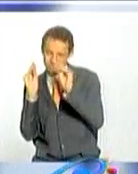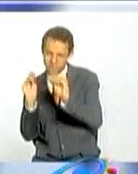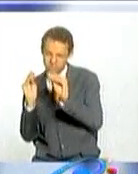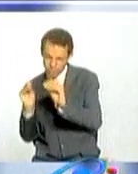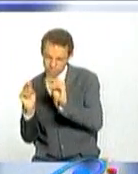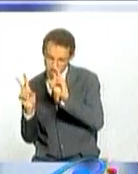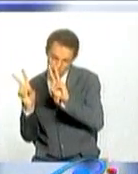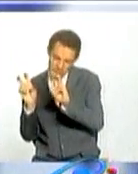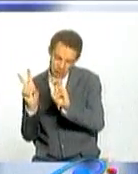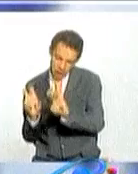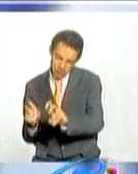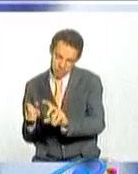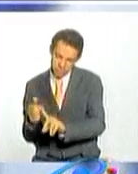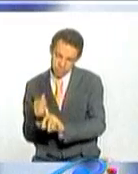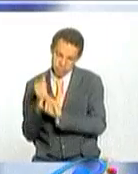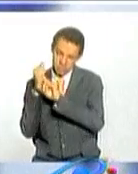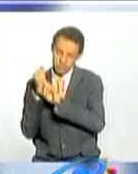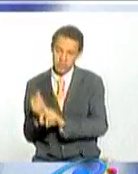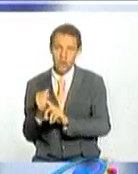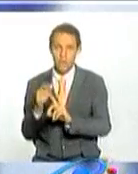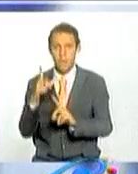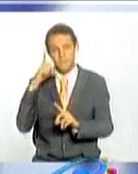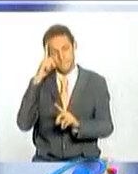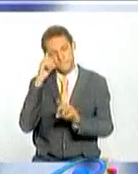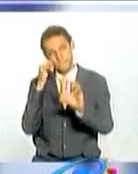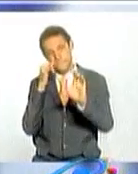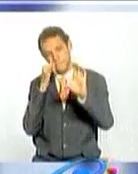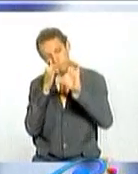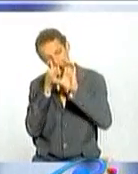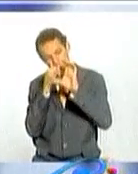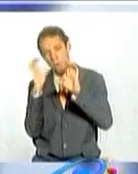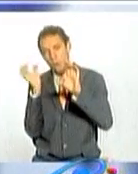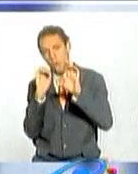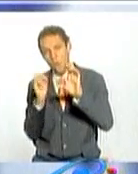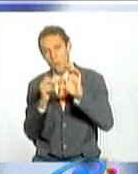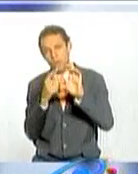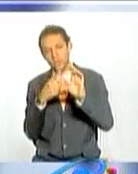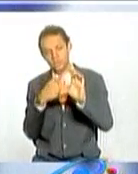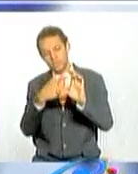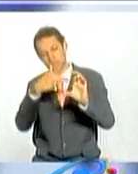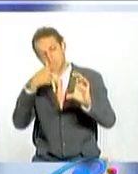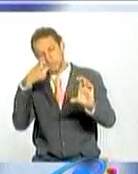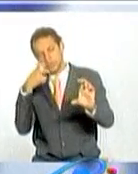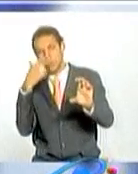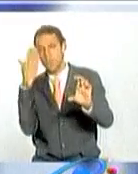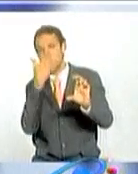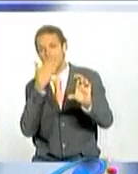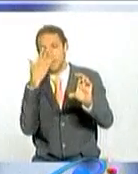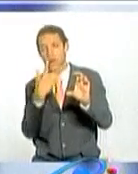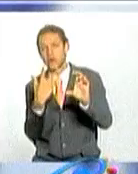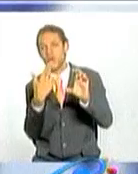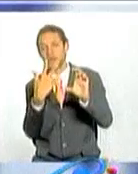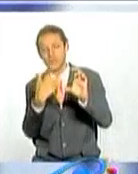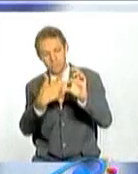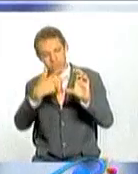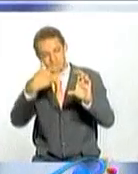minucioso con una videocolposcopia, con una citología, y definir qué tipo de lesión se trate.